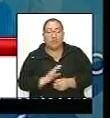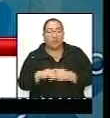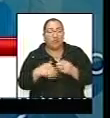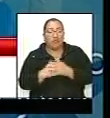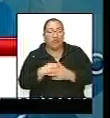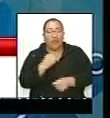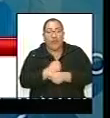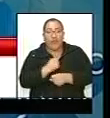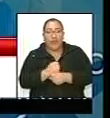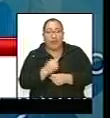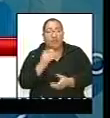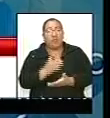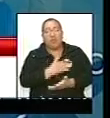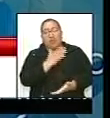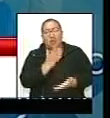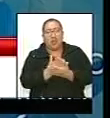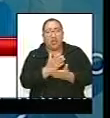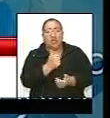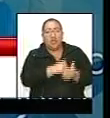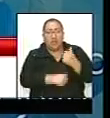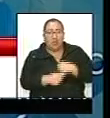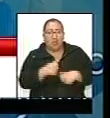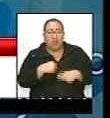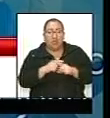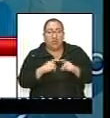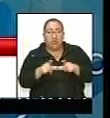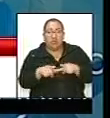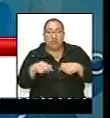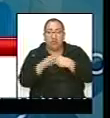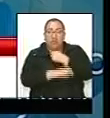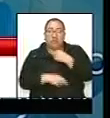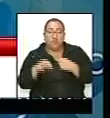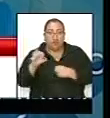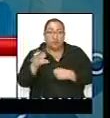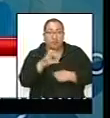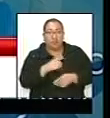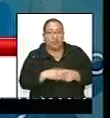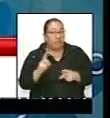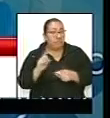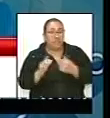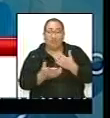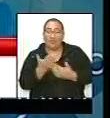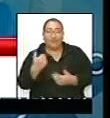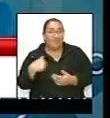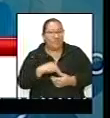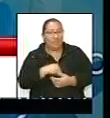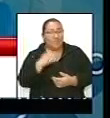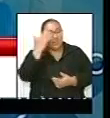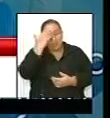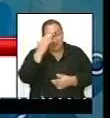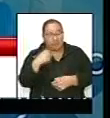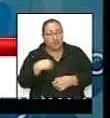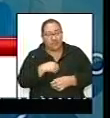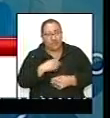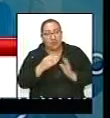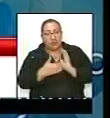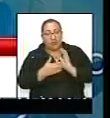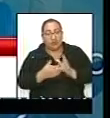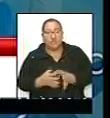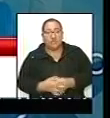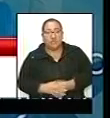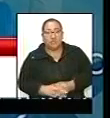el drama que se pasa en diferentes zonas del país y que no es nuevo para nosotros y que lo hemos